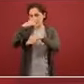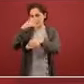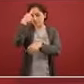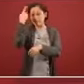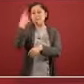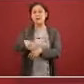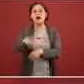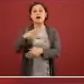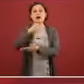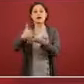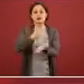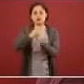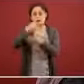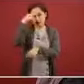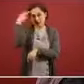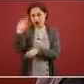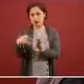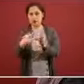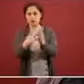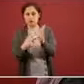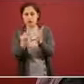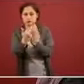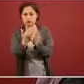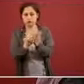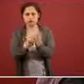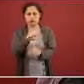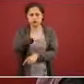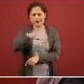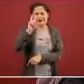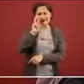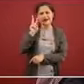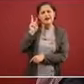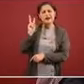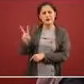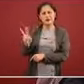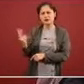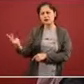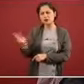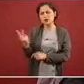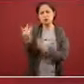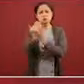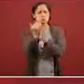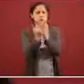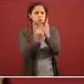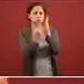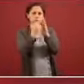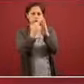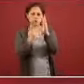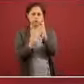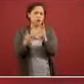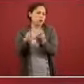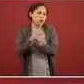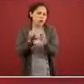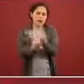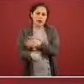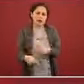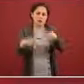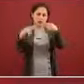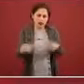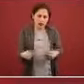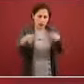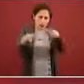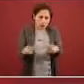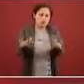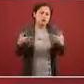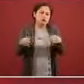Entonces, ellos, ustedes lo habrán notado, han tenido anticipación de algunas medidas. El cierre de los comercios, por ejemplo, fue